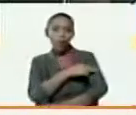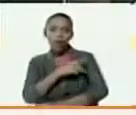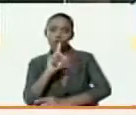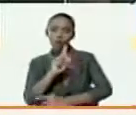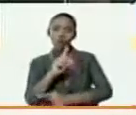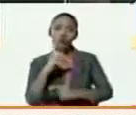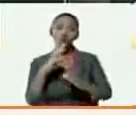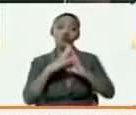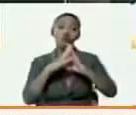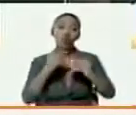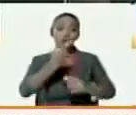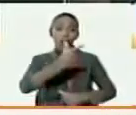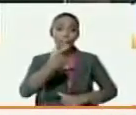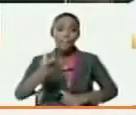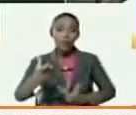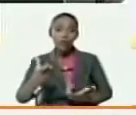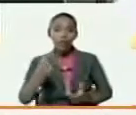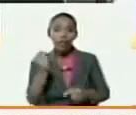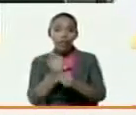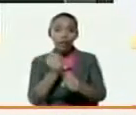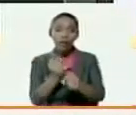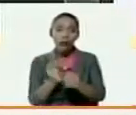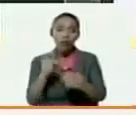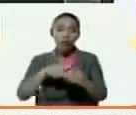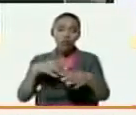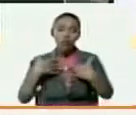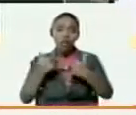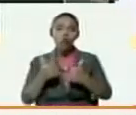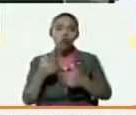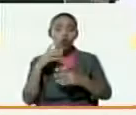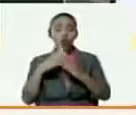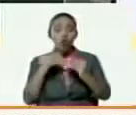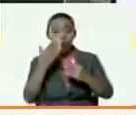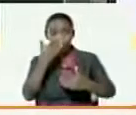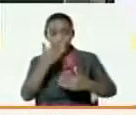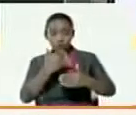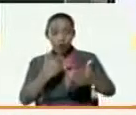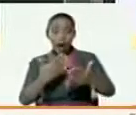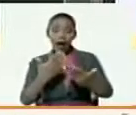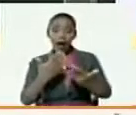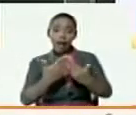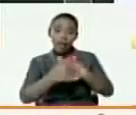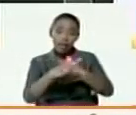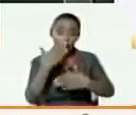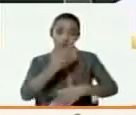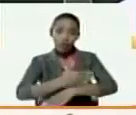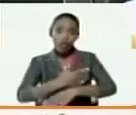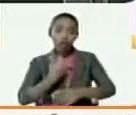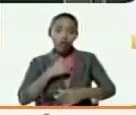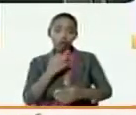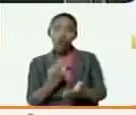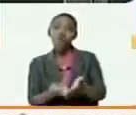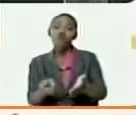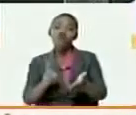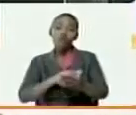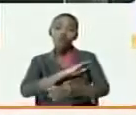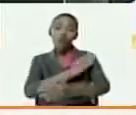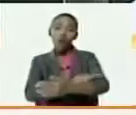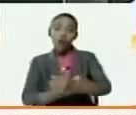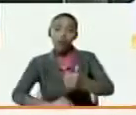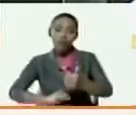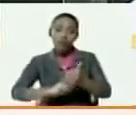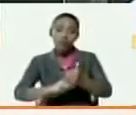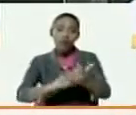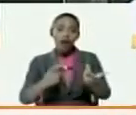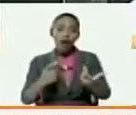personal de salud y los pasos fronterizos también es importante para nosotros reforzar todo lo que es la prevención la